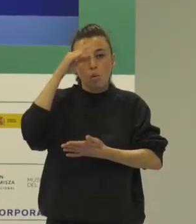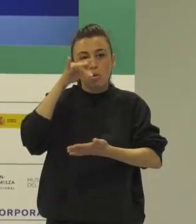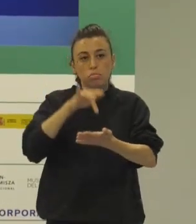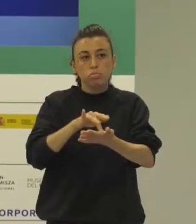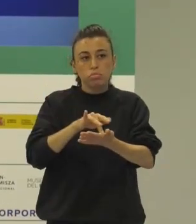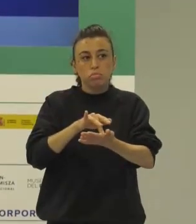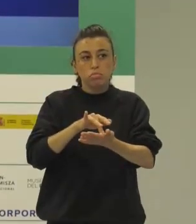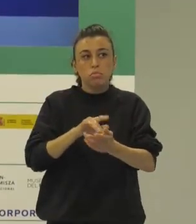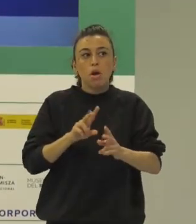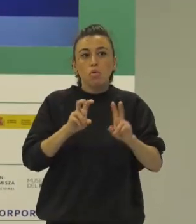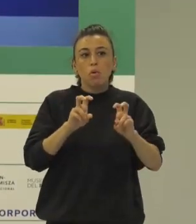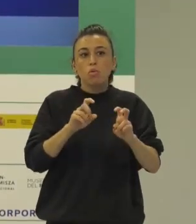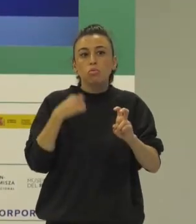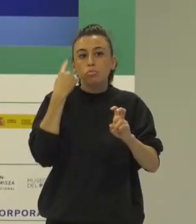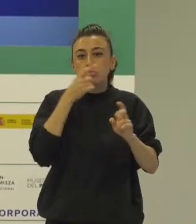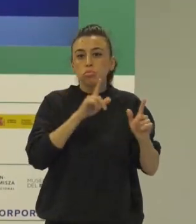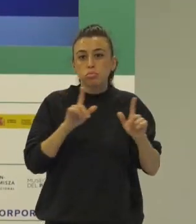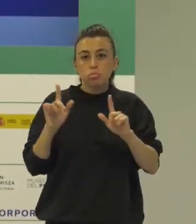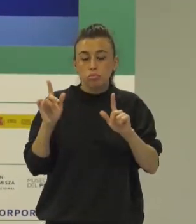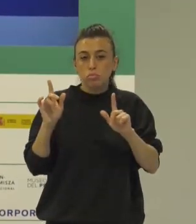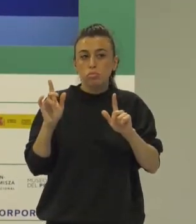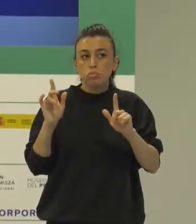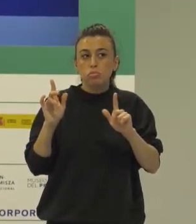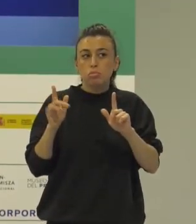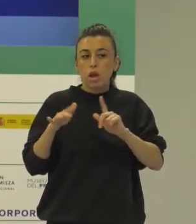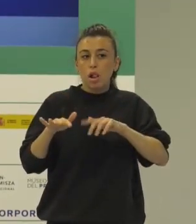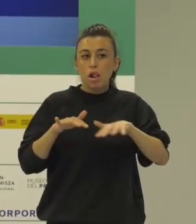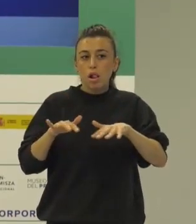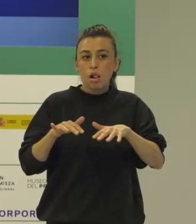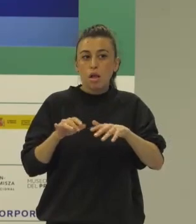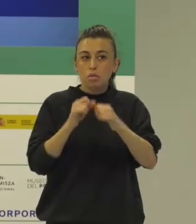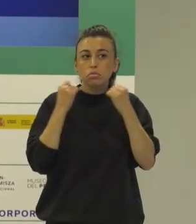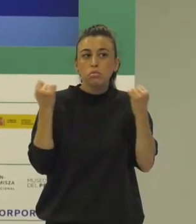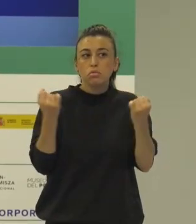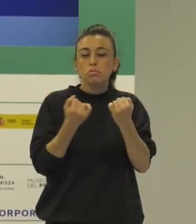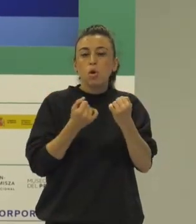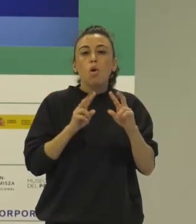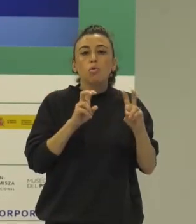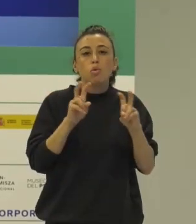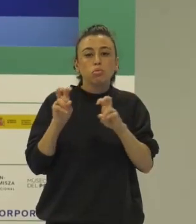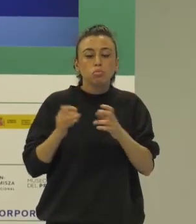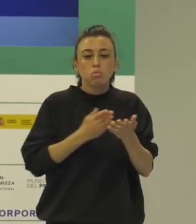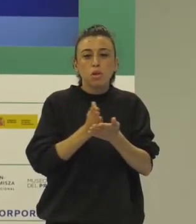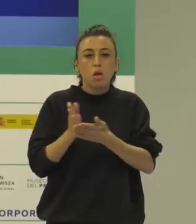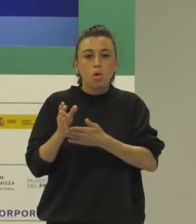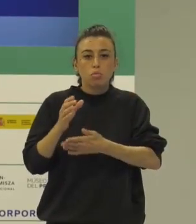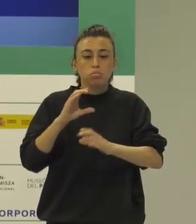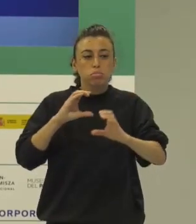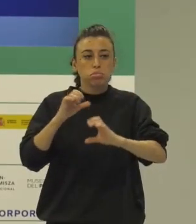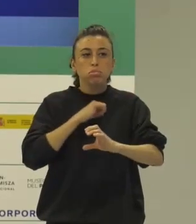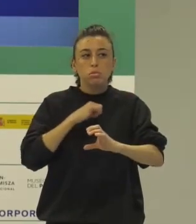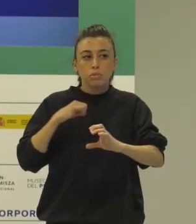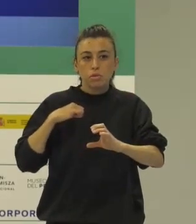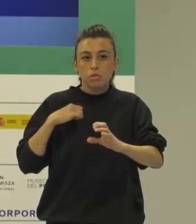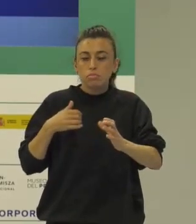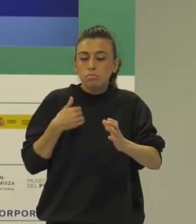digamos, los nuevos rostros de la disidencia, los nuevos rostros del activismo, los nuevos medios de comunicación independientes, absolutamente